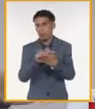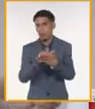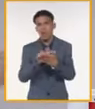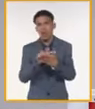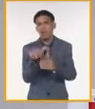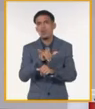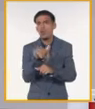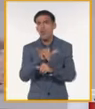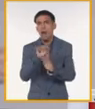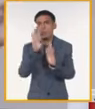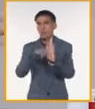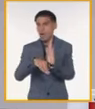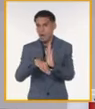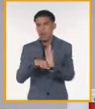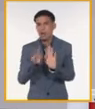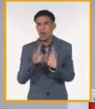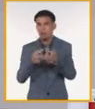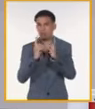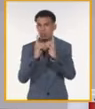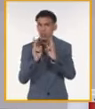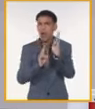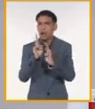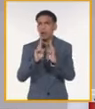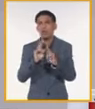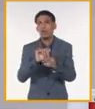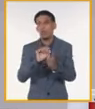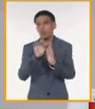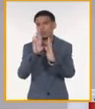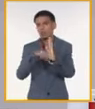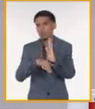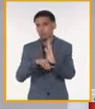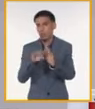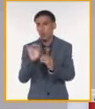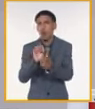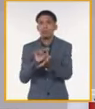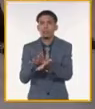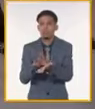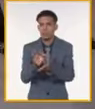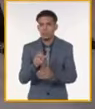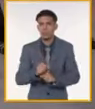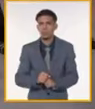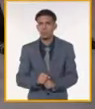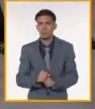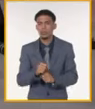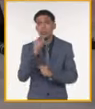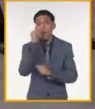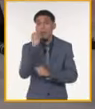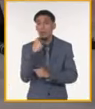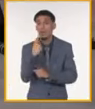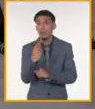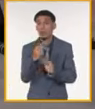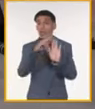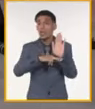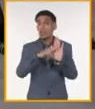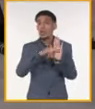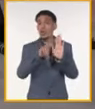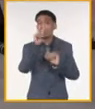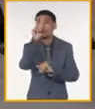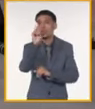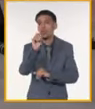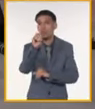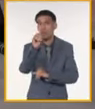momento y que se determinó que se que podían ejercerse sin sin el decreto 107 específicamente el